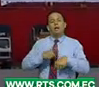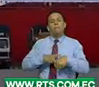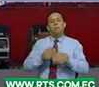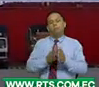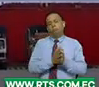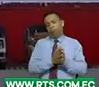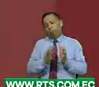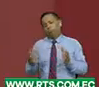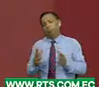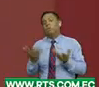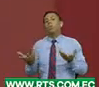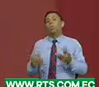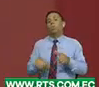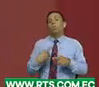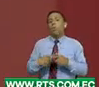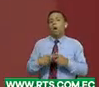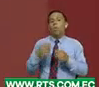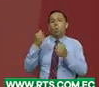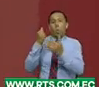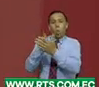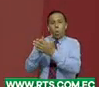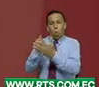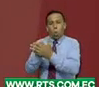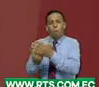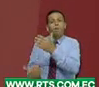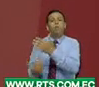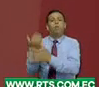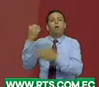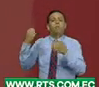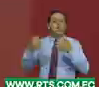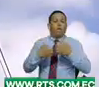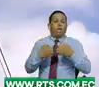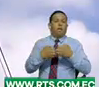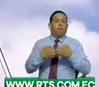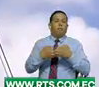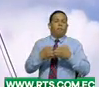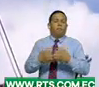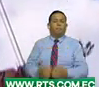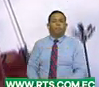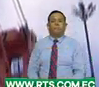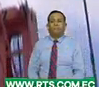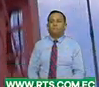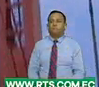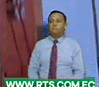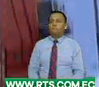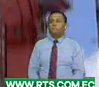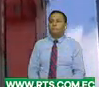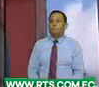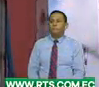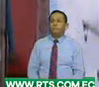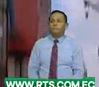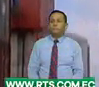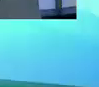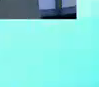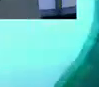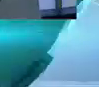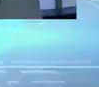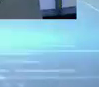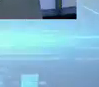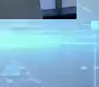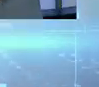para adquirir esta nueva dotación informó jorge salazar